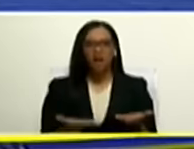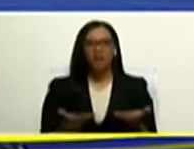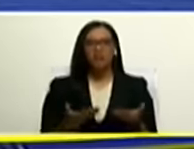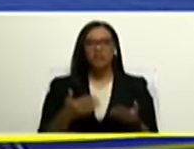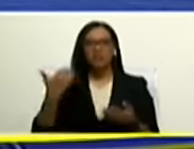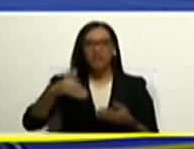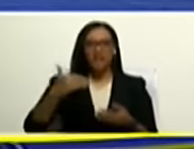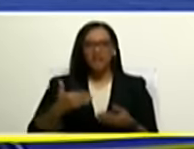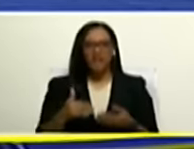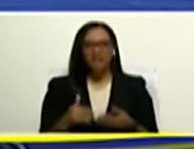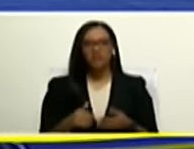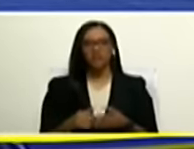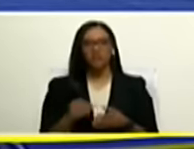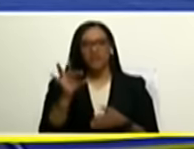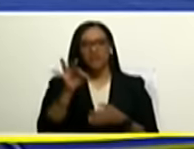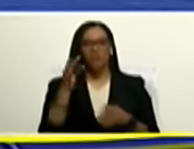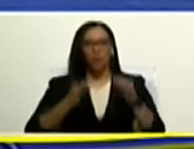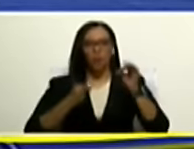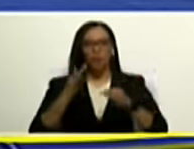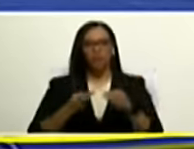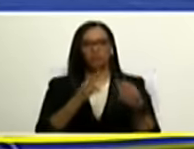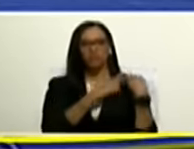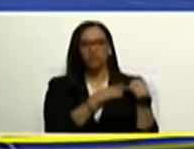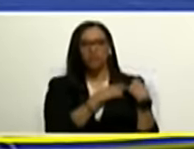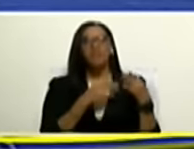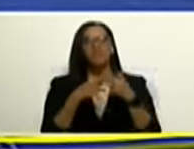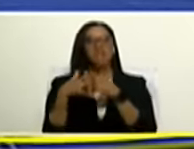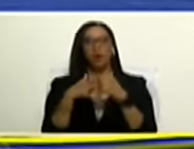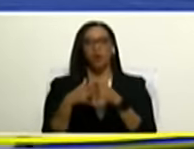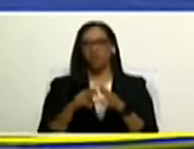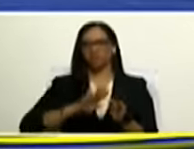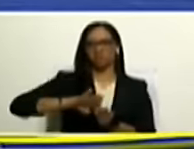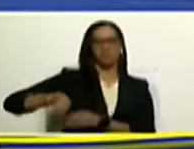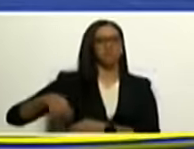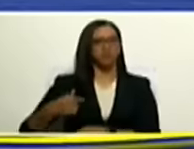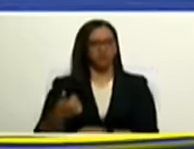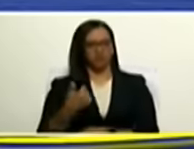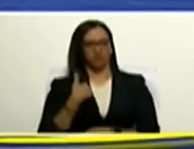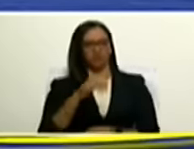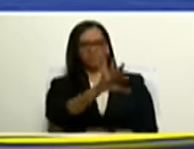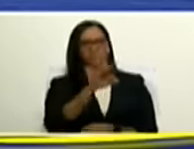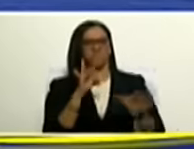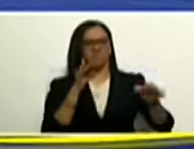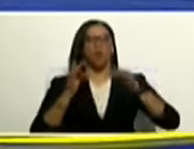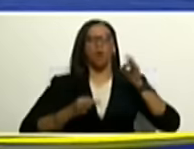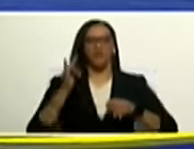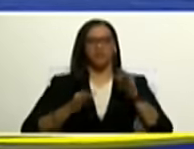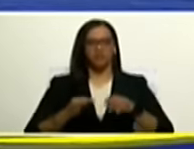que le correspondía elegir. Y es Estados Unidos que elige jueces de ellos mismos.